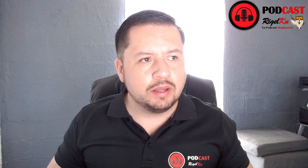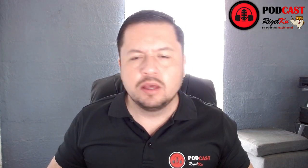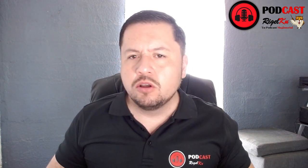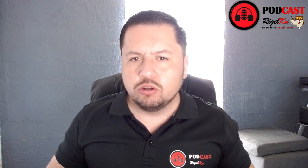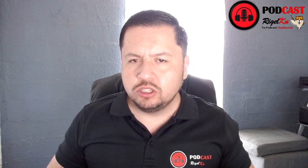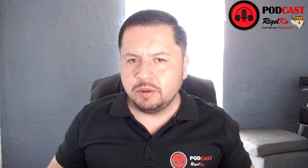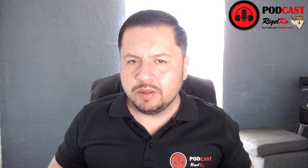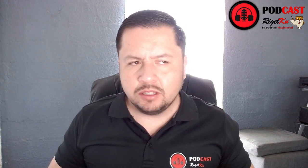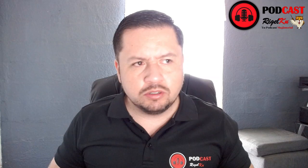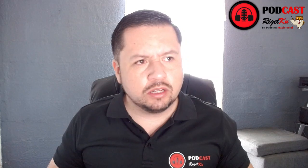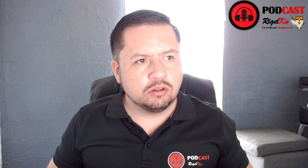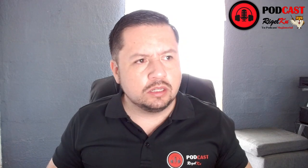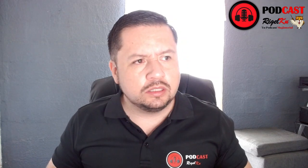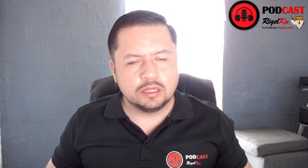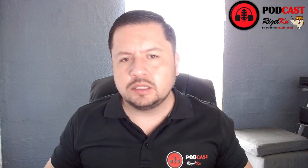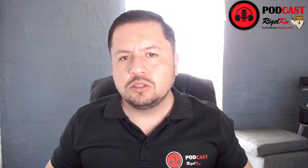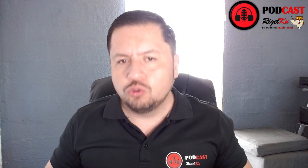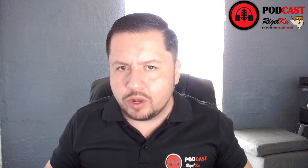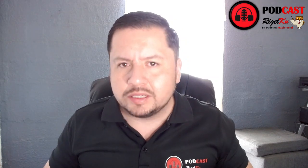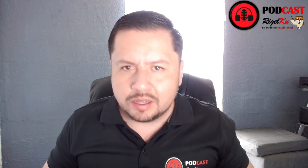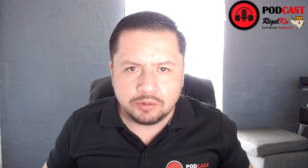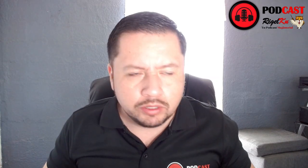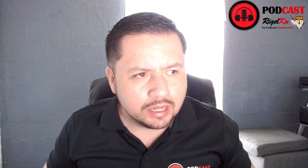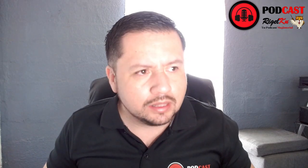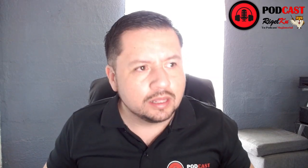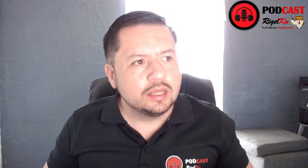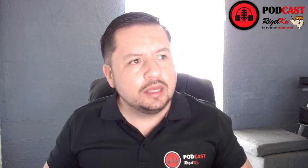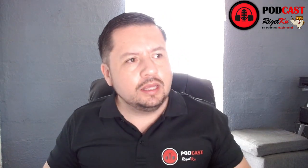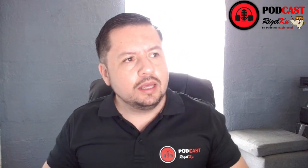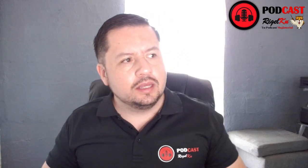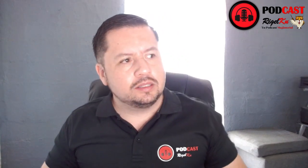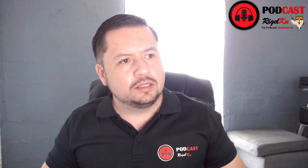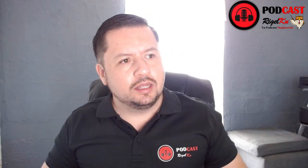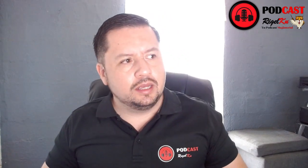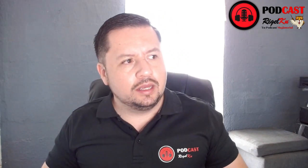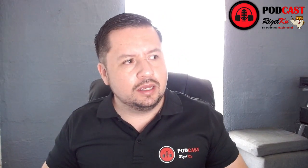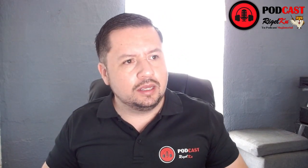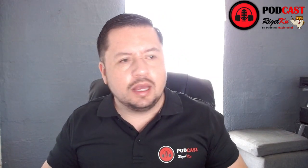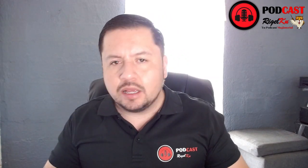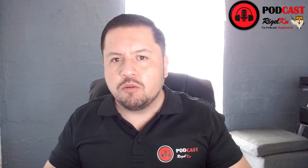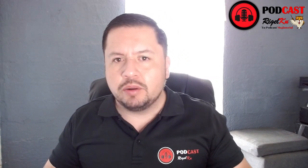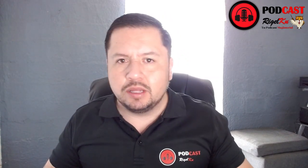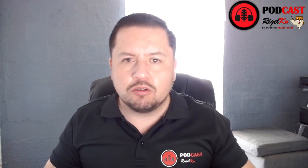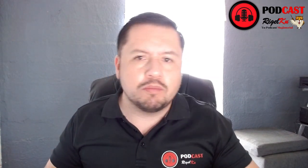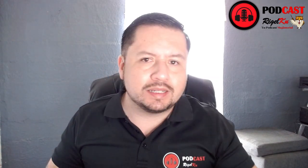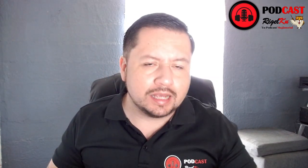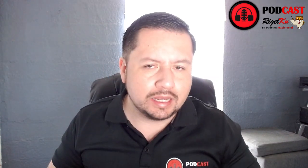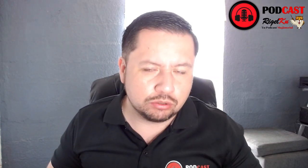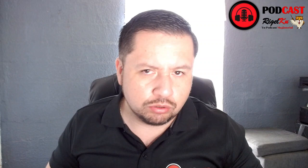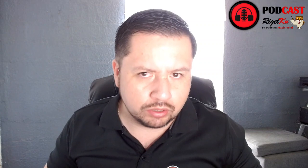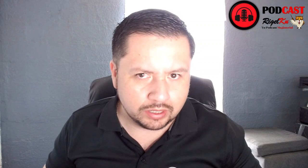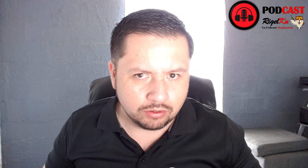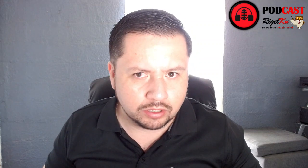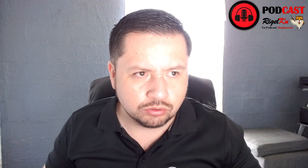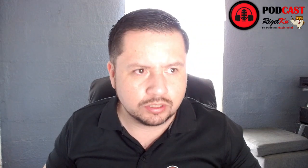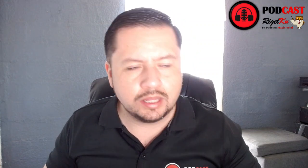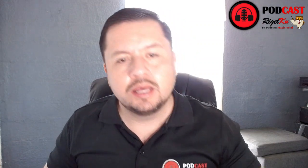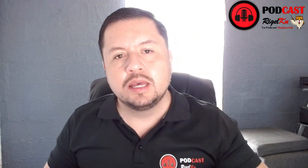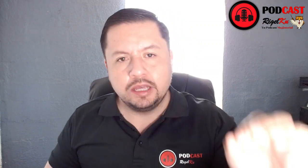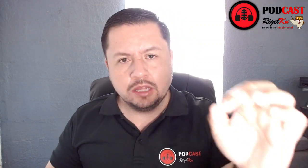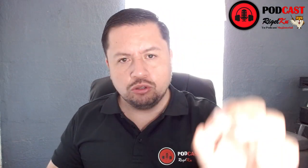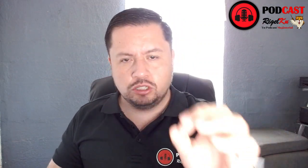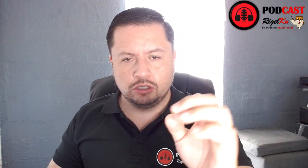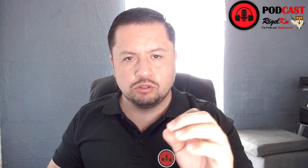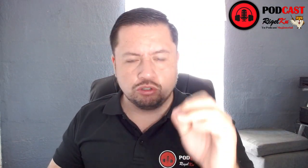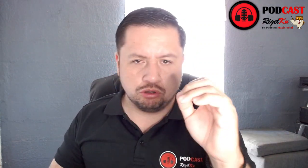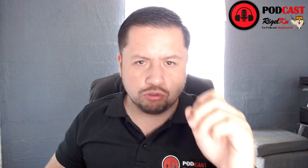educativa, o simplemente no es que no les interese, no es la prioridad. Y hay que comprender con base a eso lo que sucede.